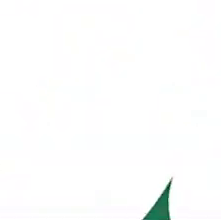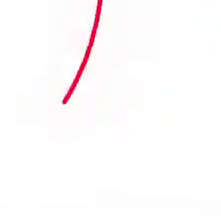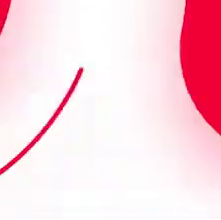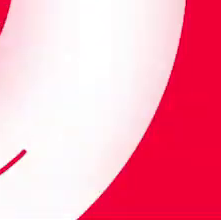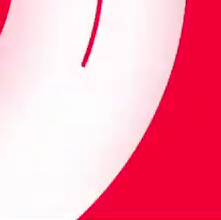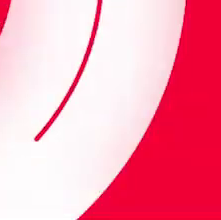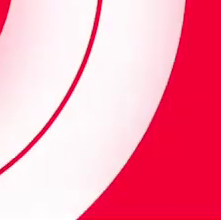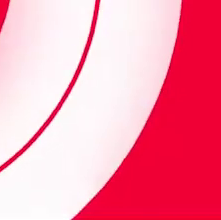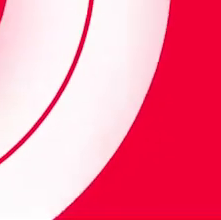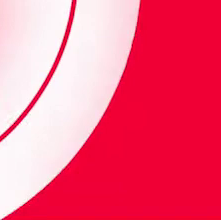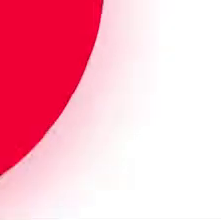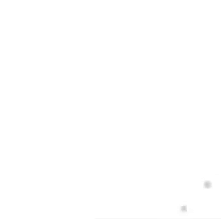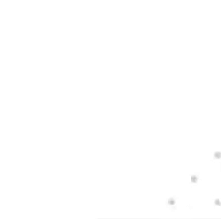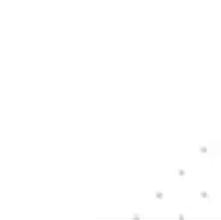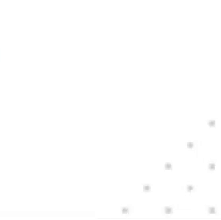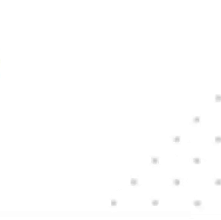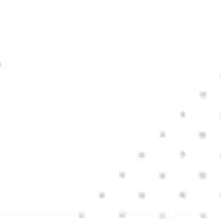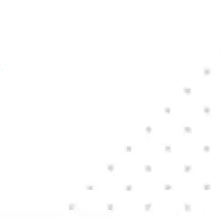arriba.